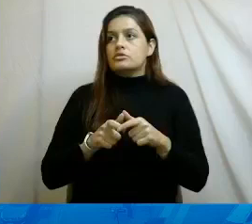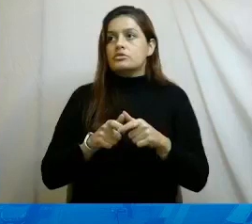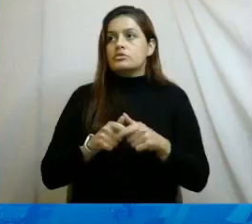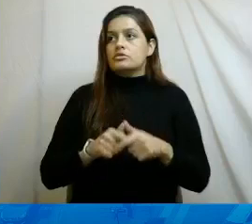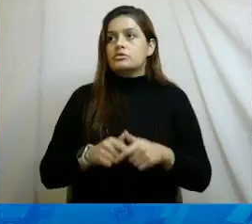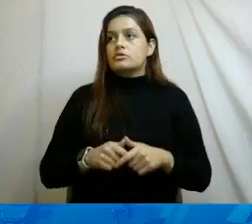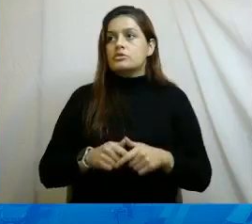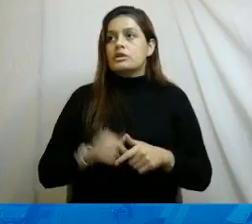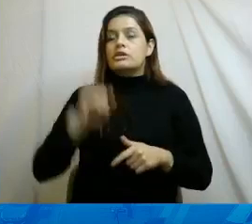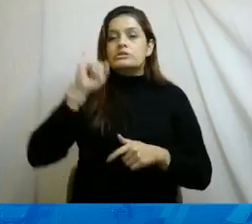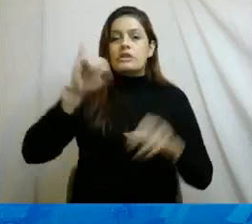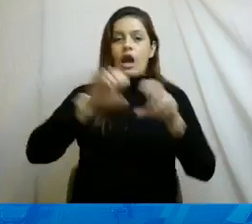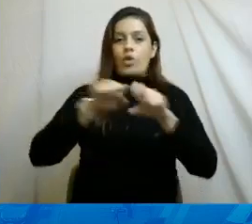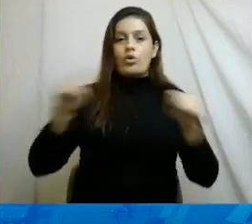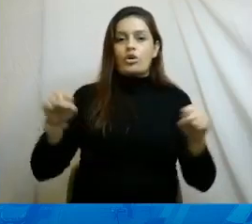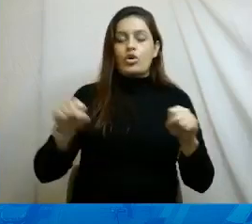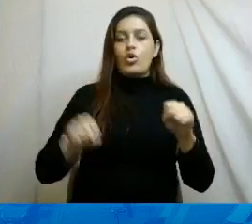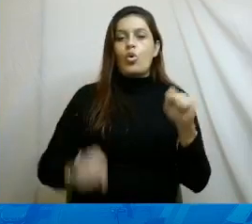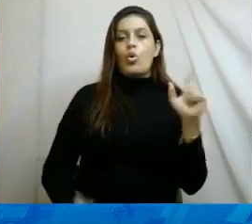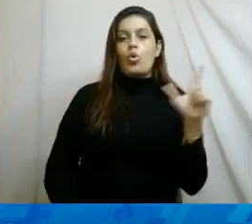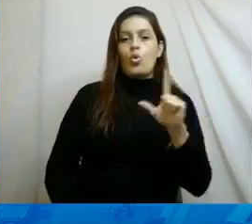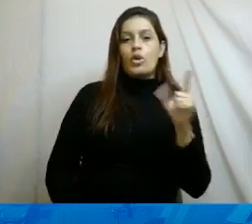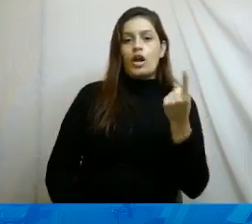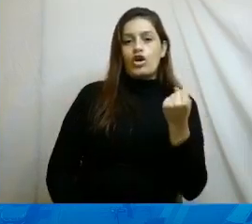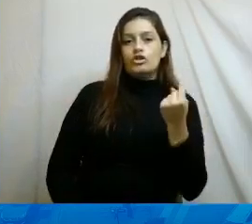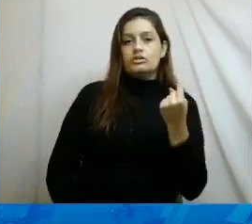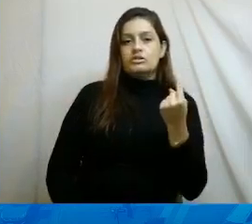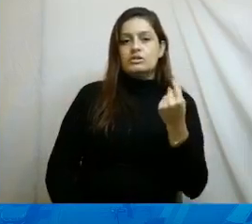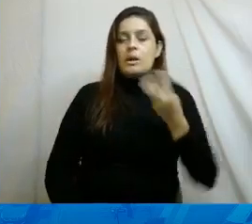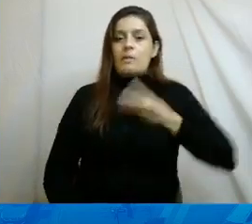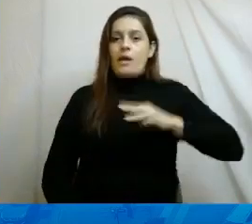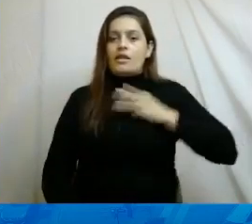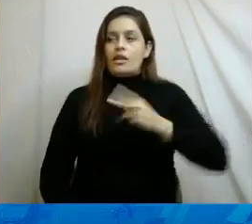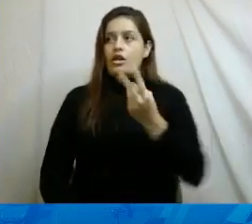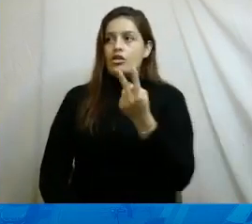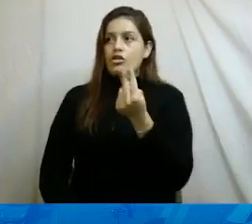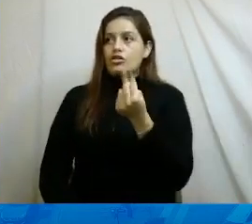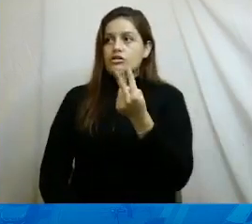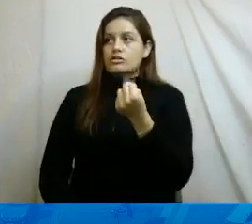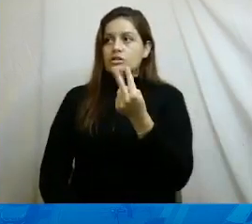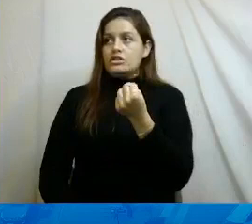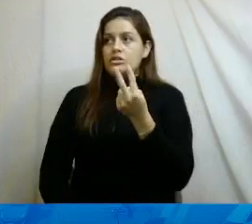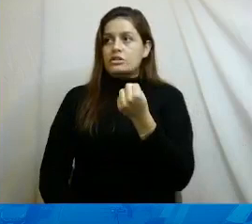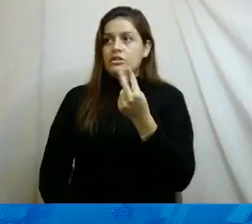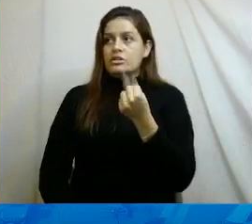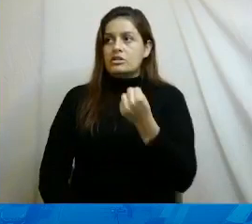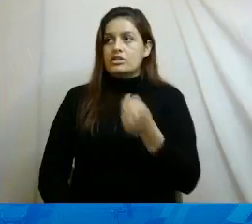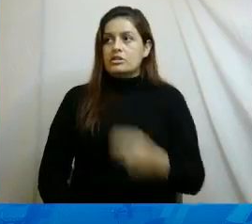¿Hay acuerdo unánime de que sea el lunes 11 y martes 12?